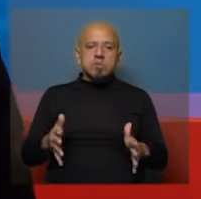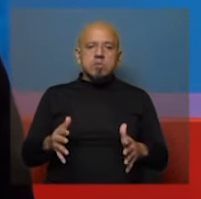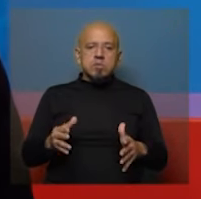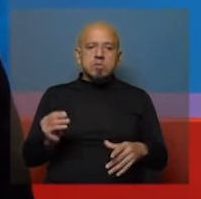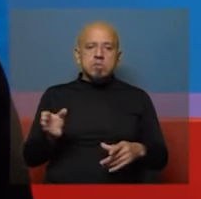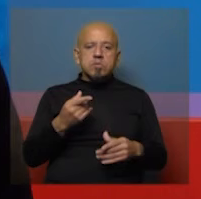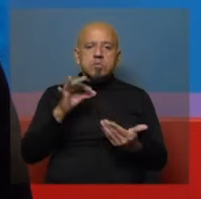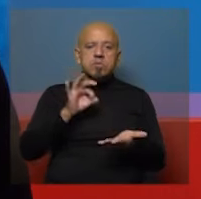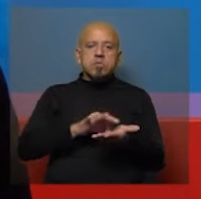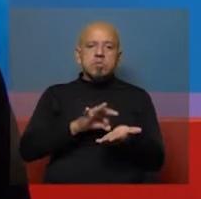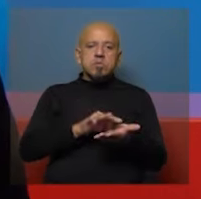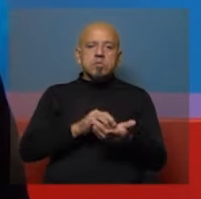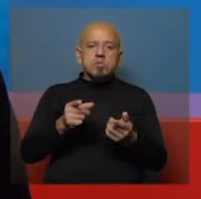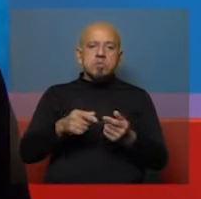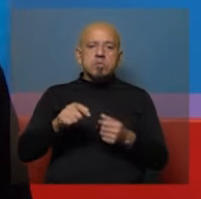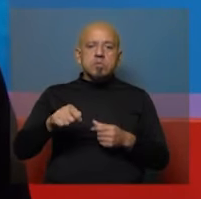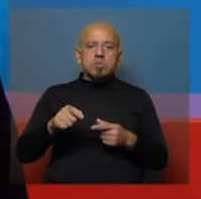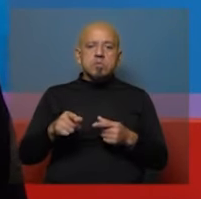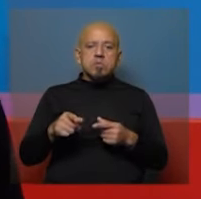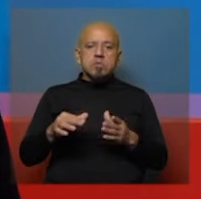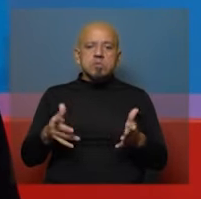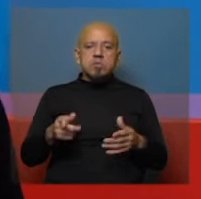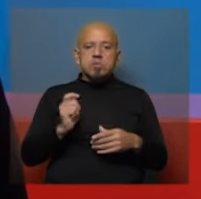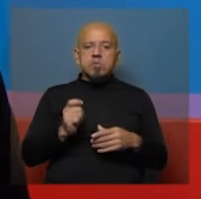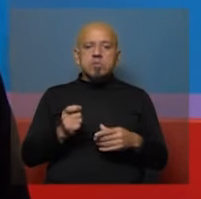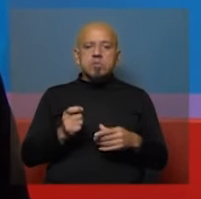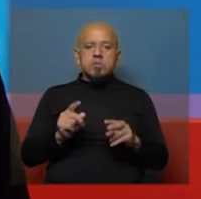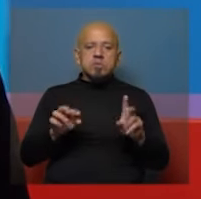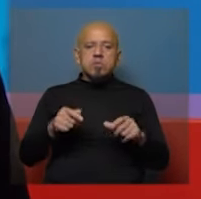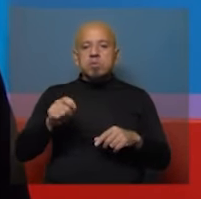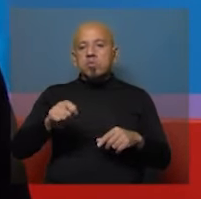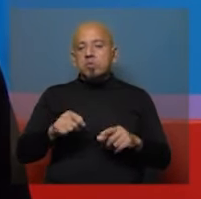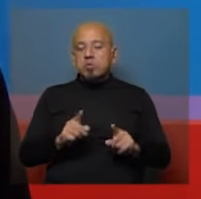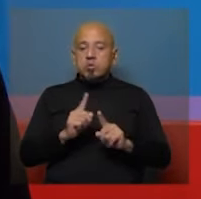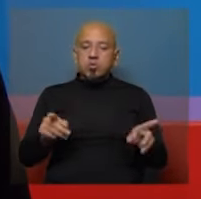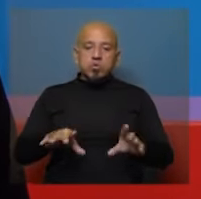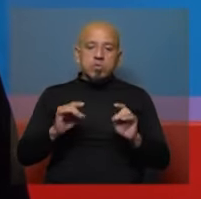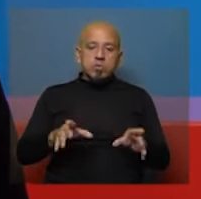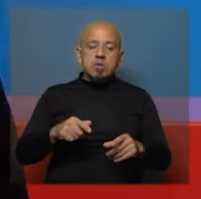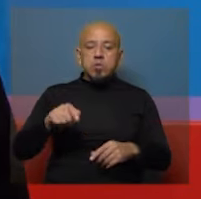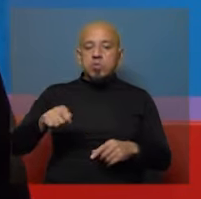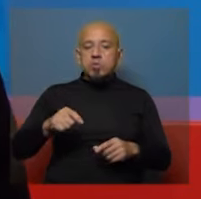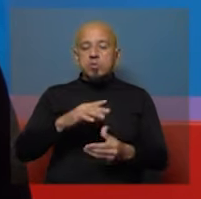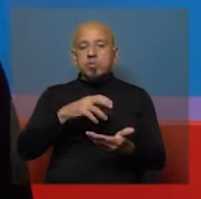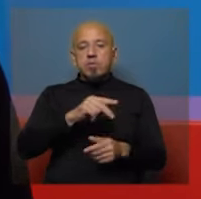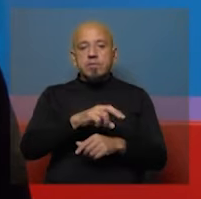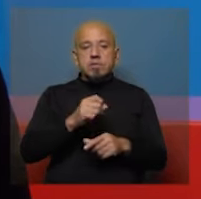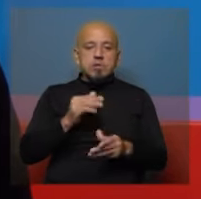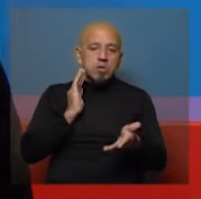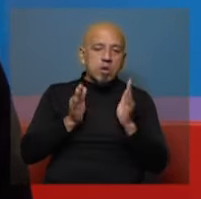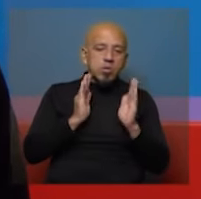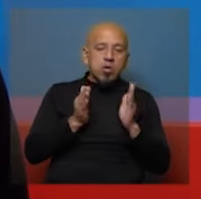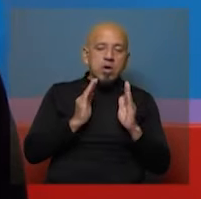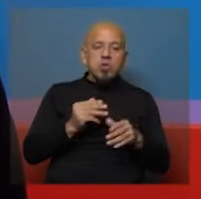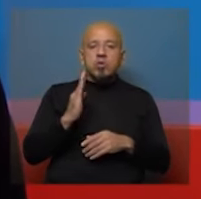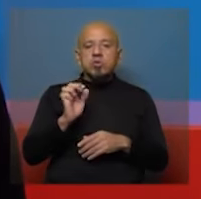sistema de respuesta y todo el sistema de Justicia Quiénes integramos el tema de Justicia no solo este los jueces o los fiscales los abogados los